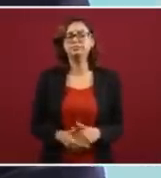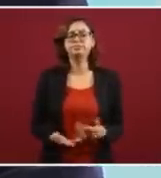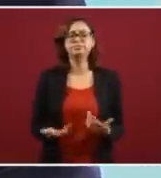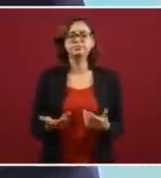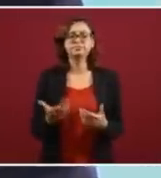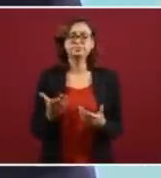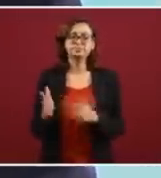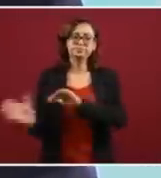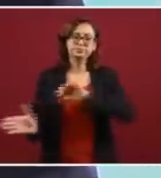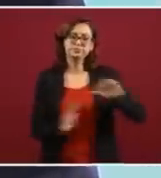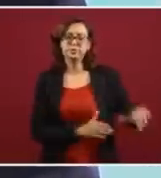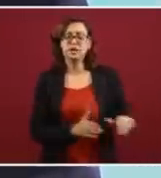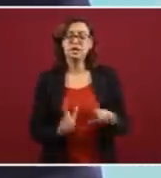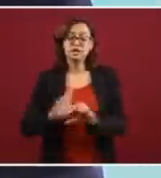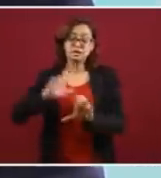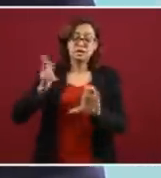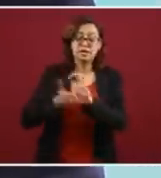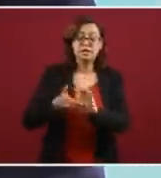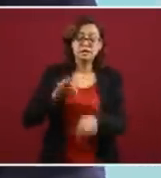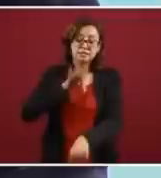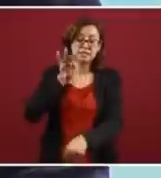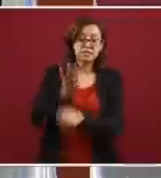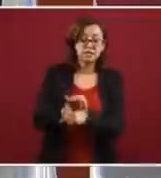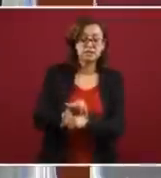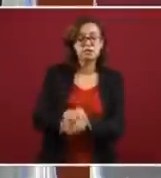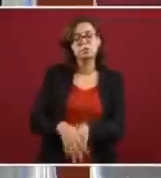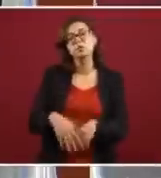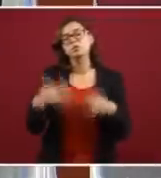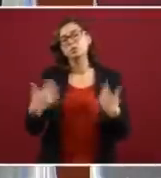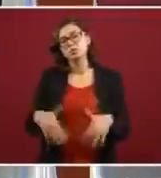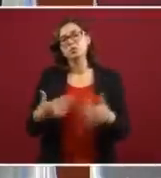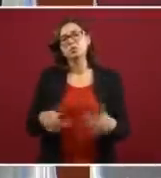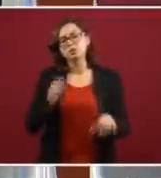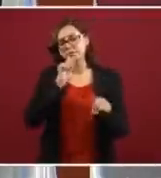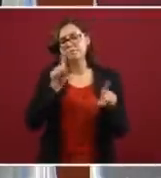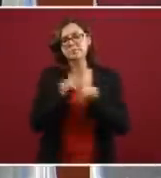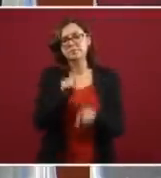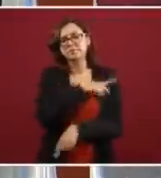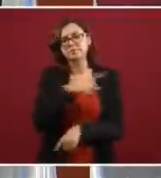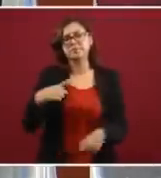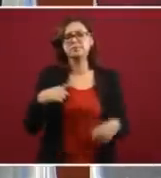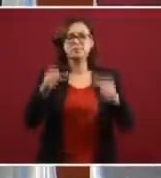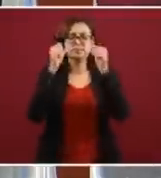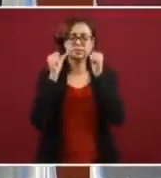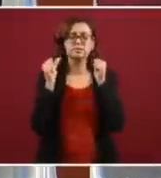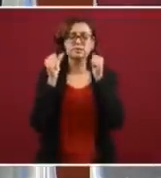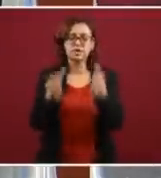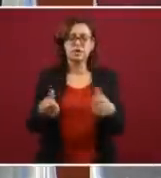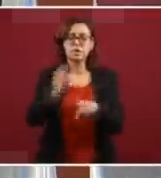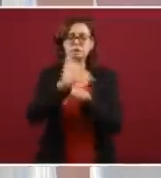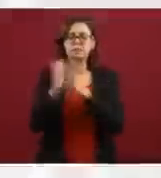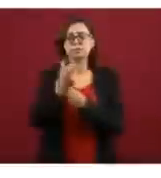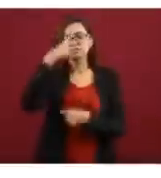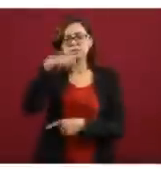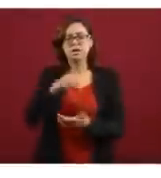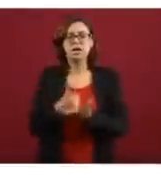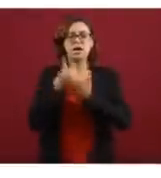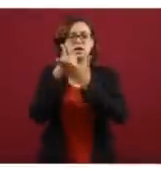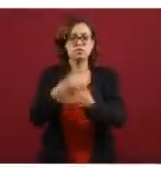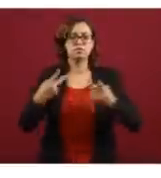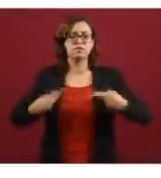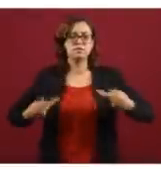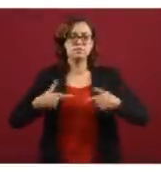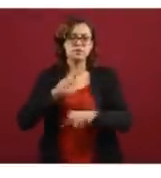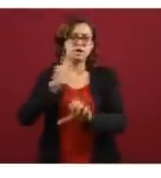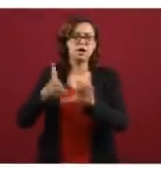un tema, sin lugar a dudas, que requiere una atención particular. La Comisión Mexicana de Ayuda a Refugiados ha